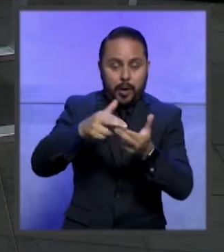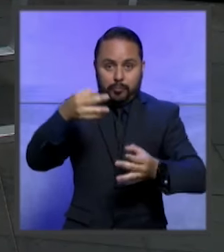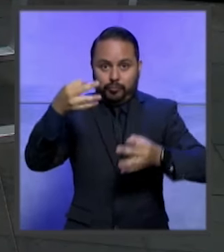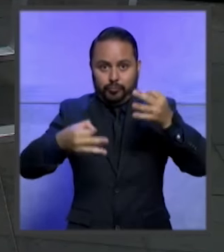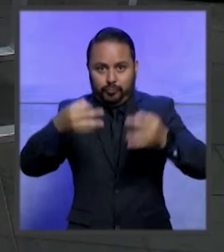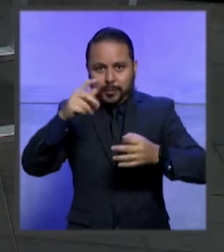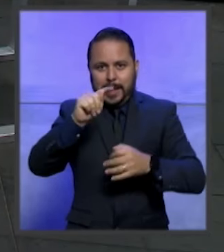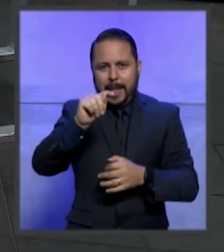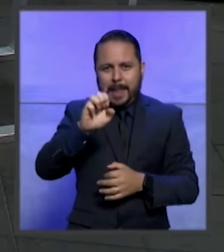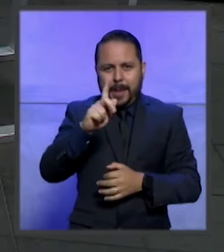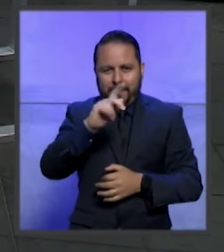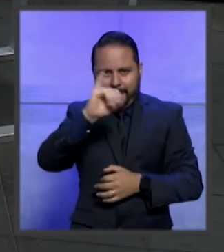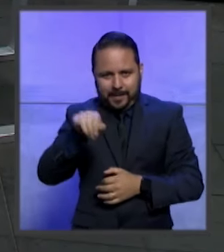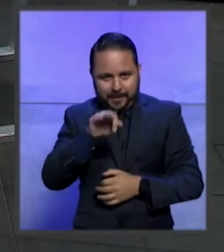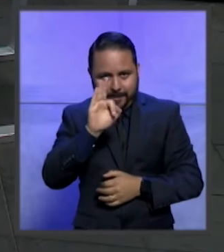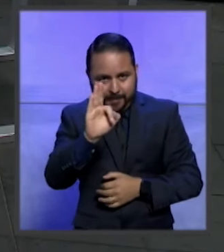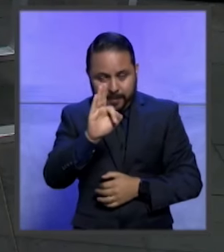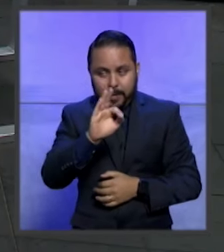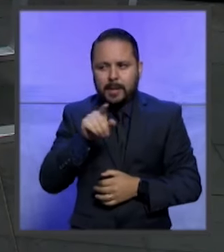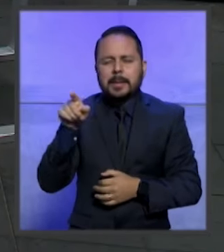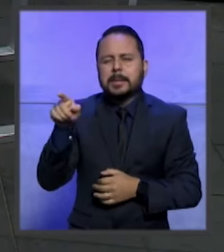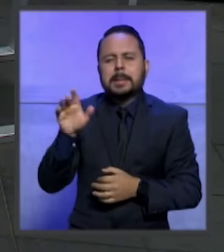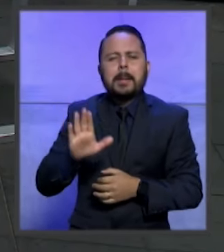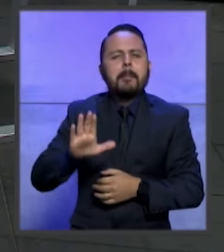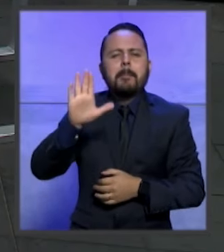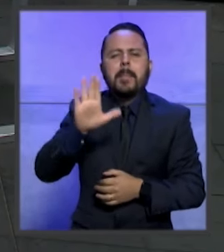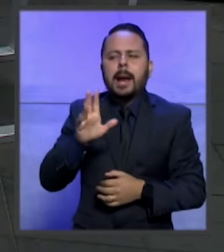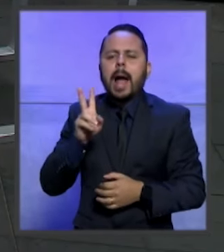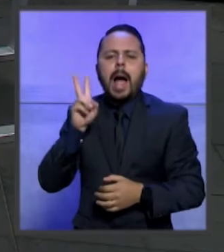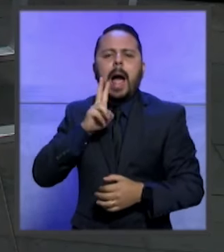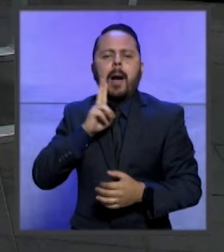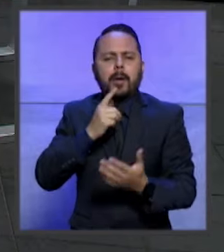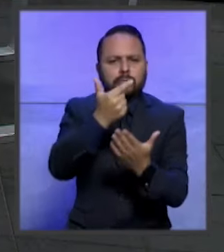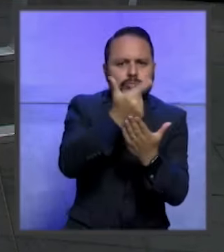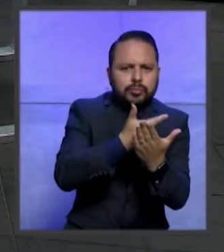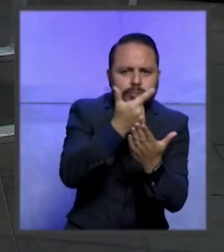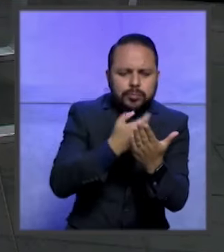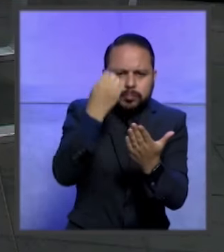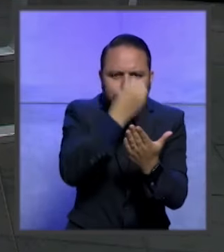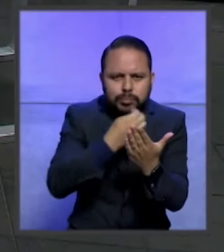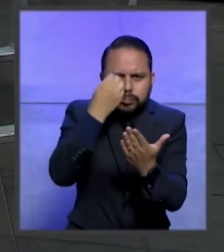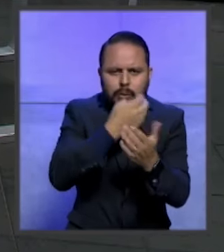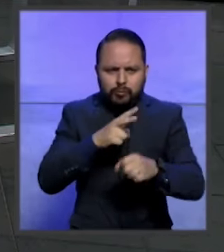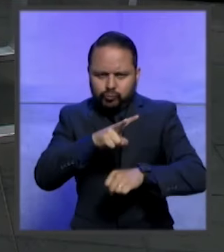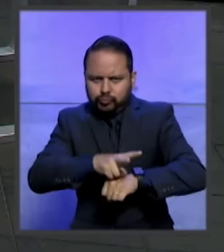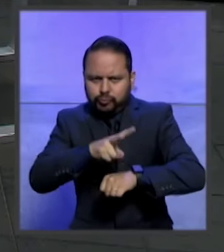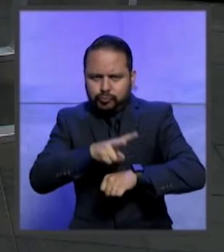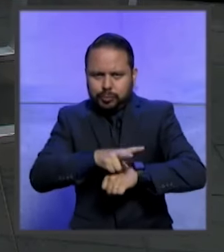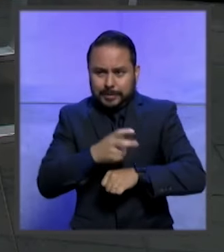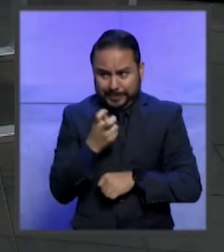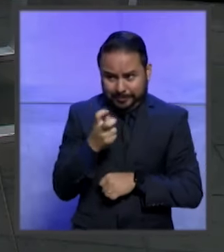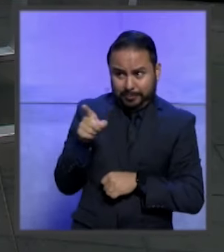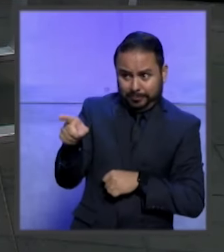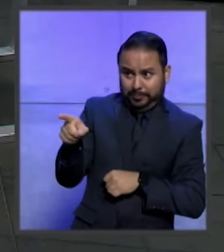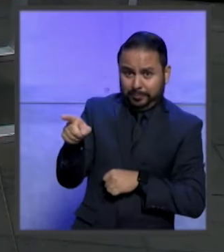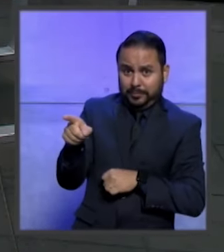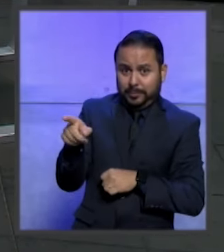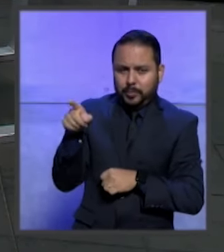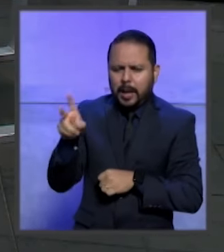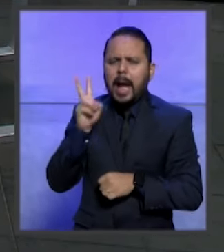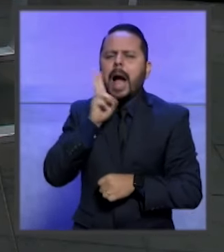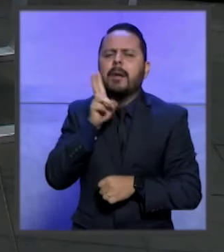del tribunal electoral del poder judicial de la Federación es una especie de auditoría me suena auditoría me suena a vigilancia